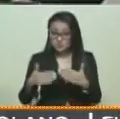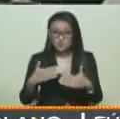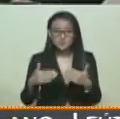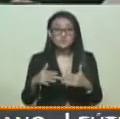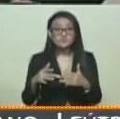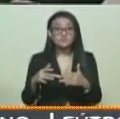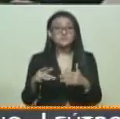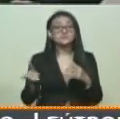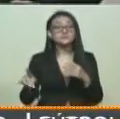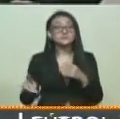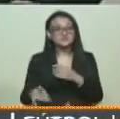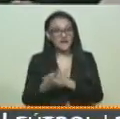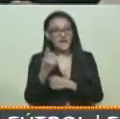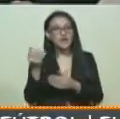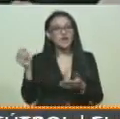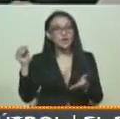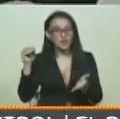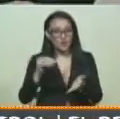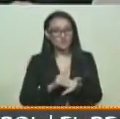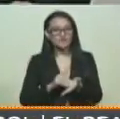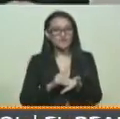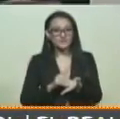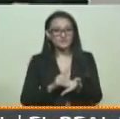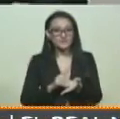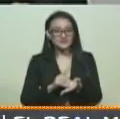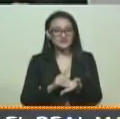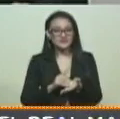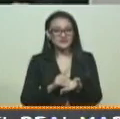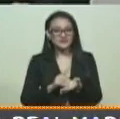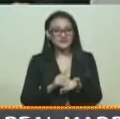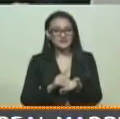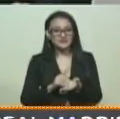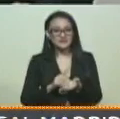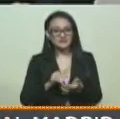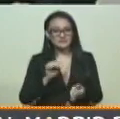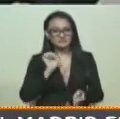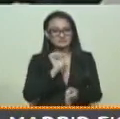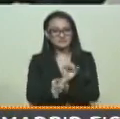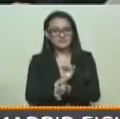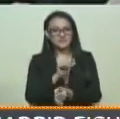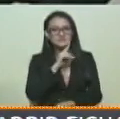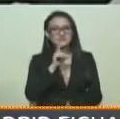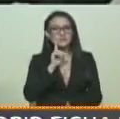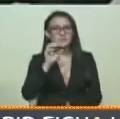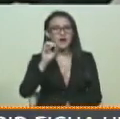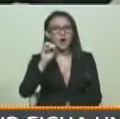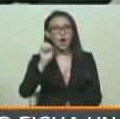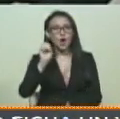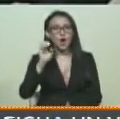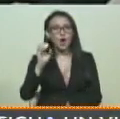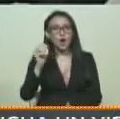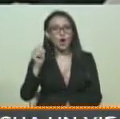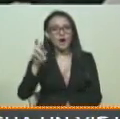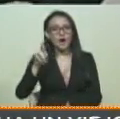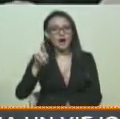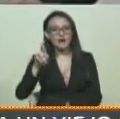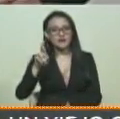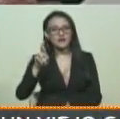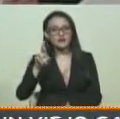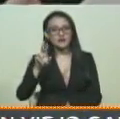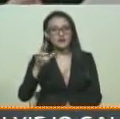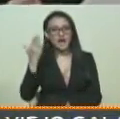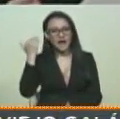nuevo este prófugo de la justicia llamado Óscar Pérez, ex funcionario